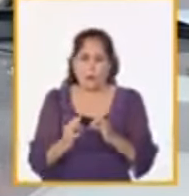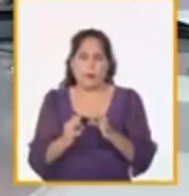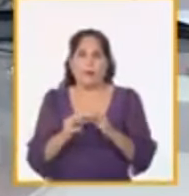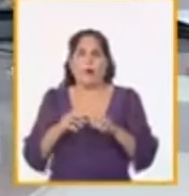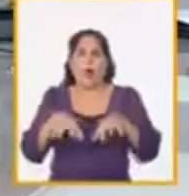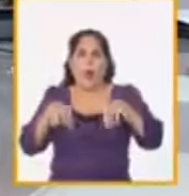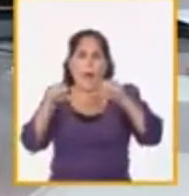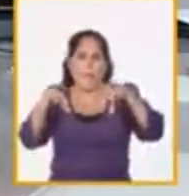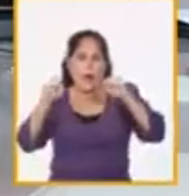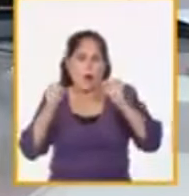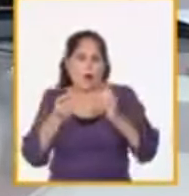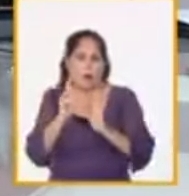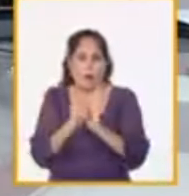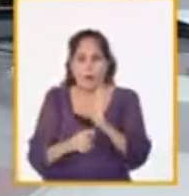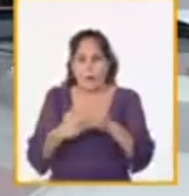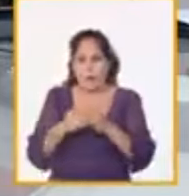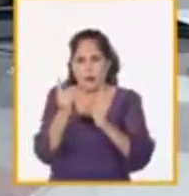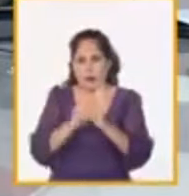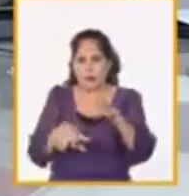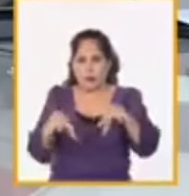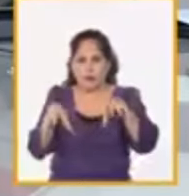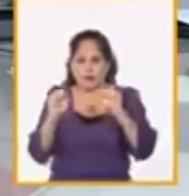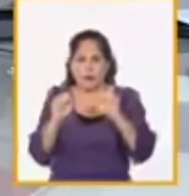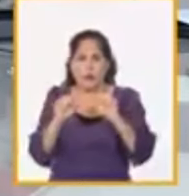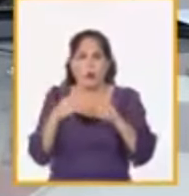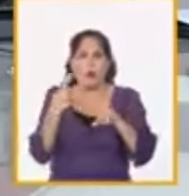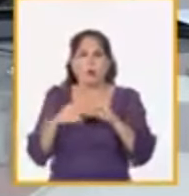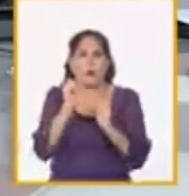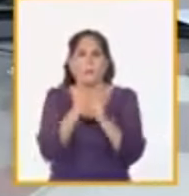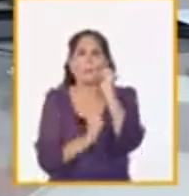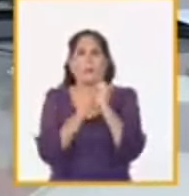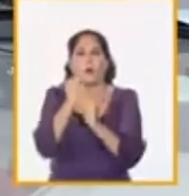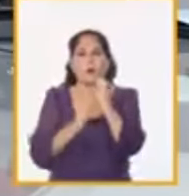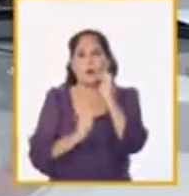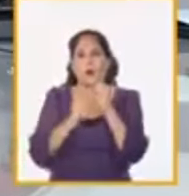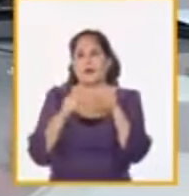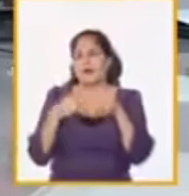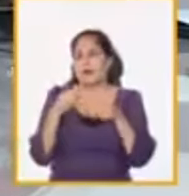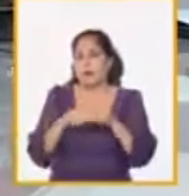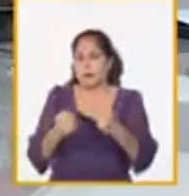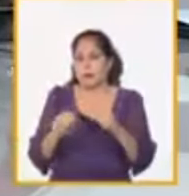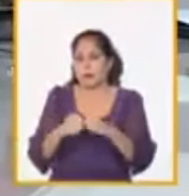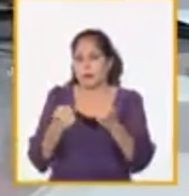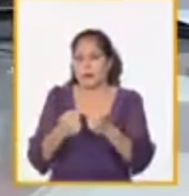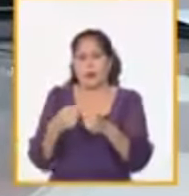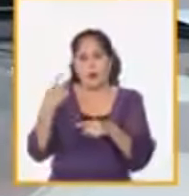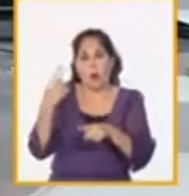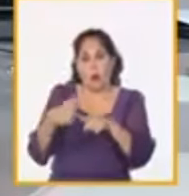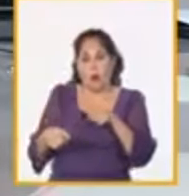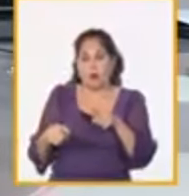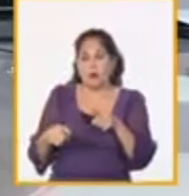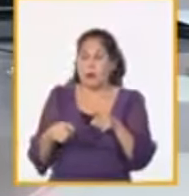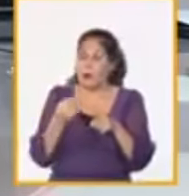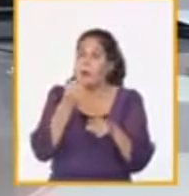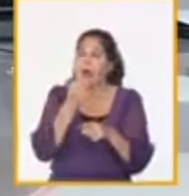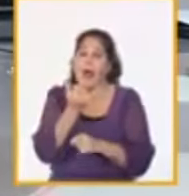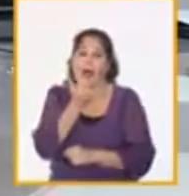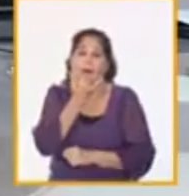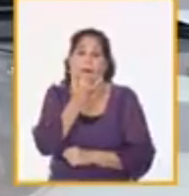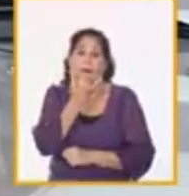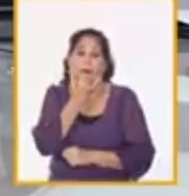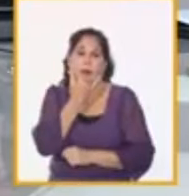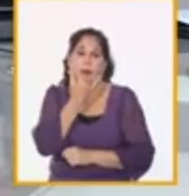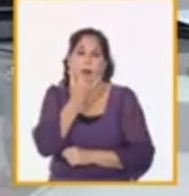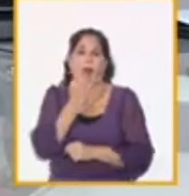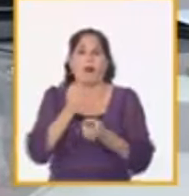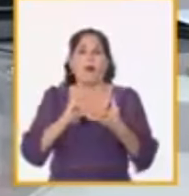todo el tema de los motores, ¿en qué estado está el otro elemento que puede influir o no en un